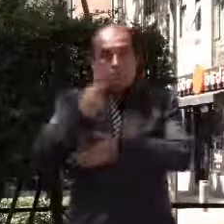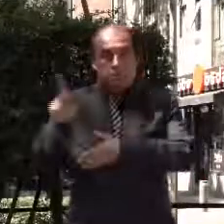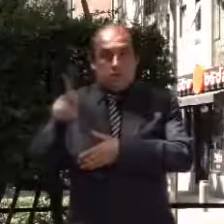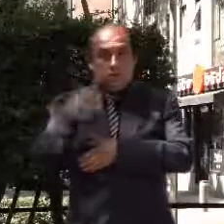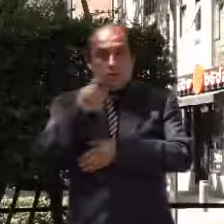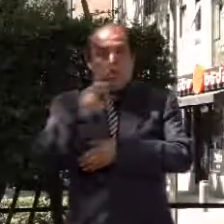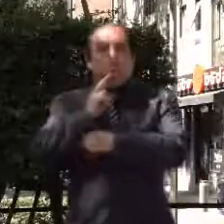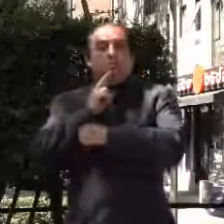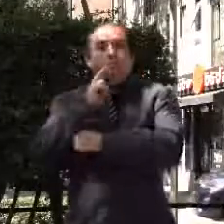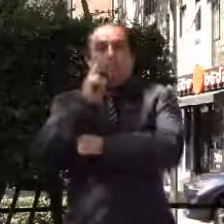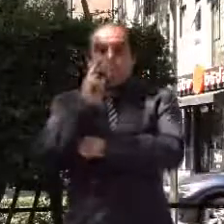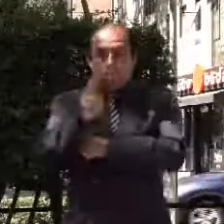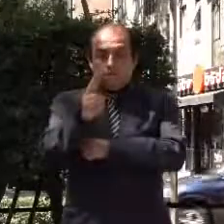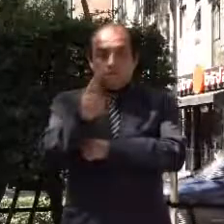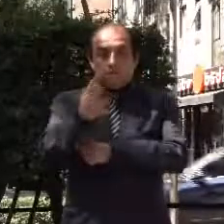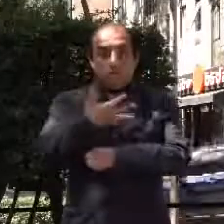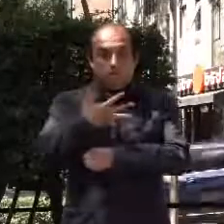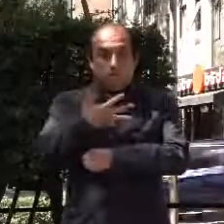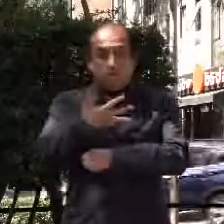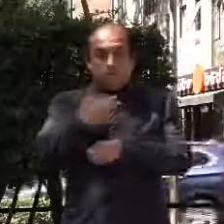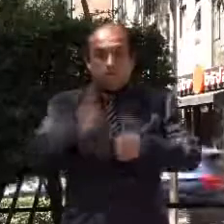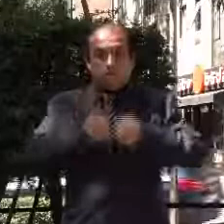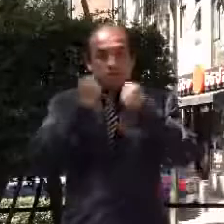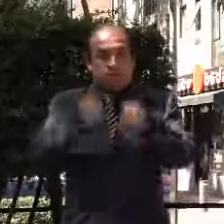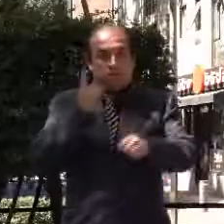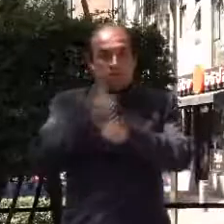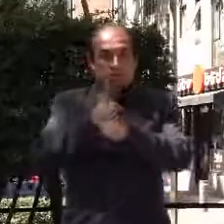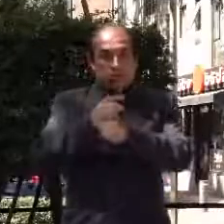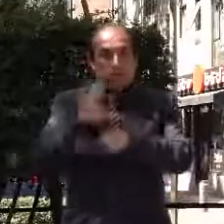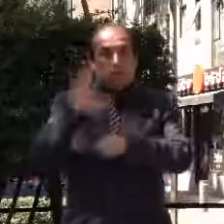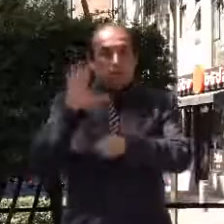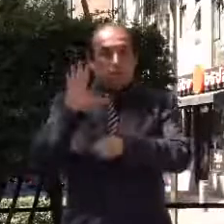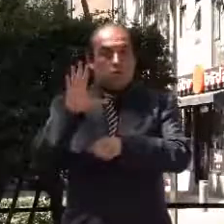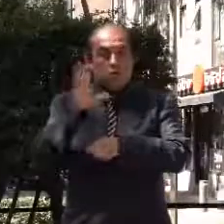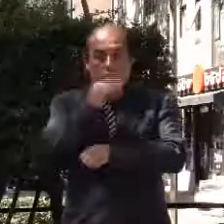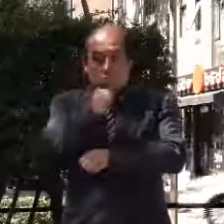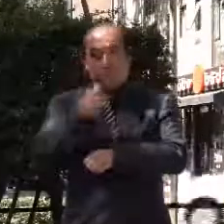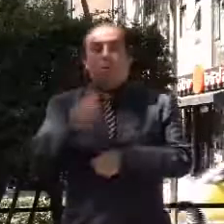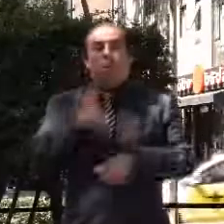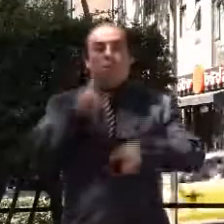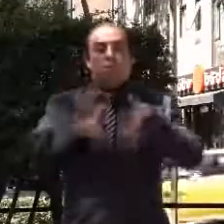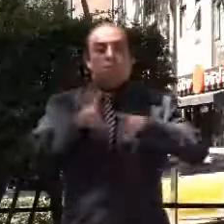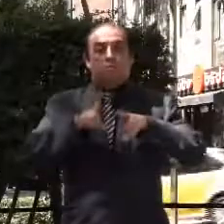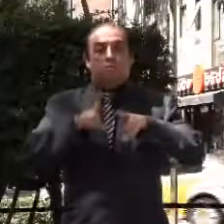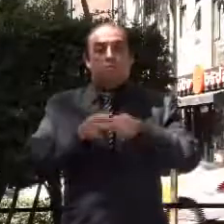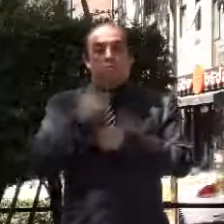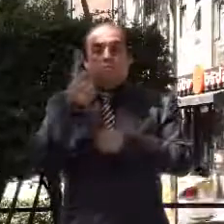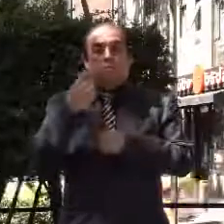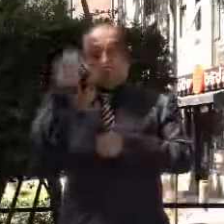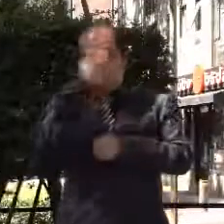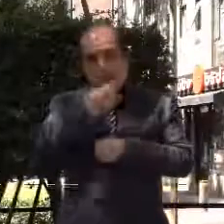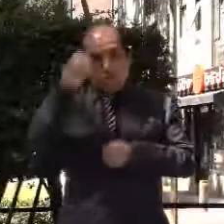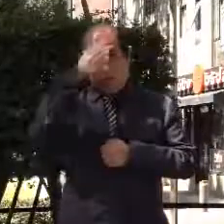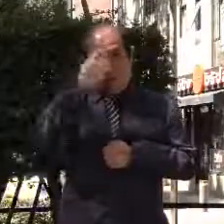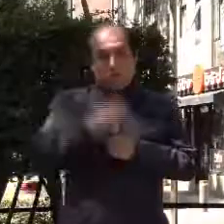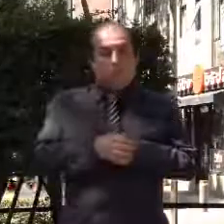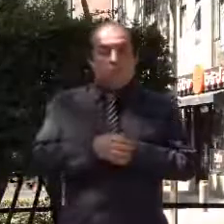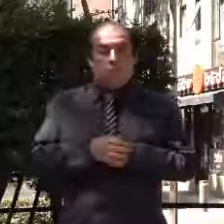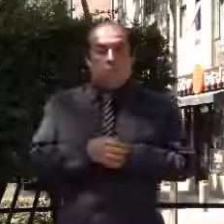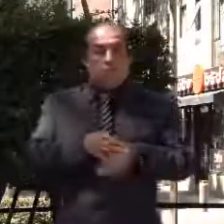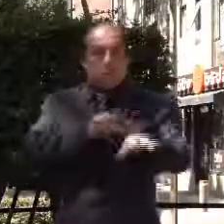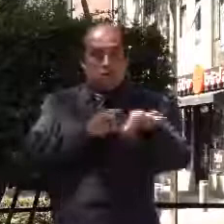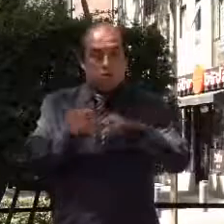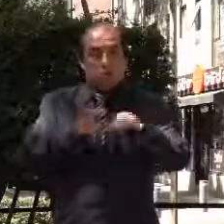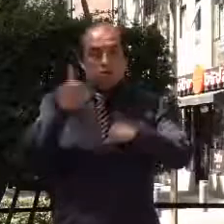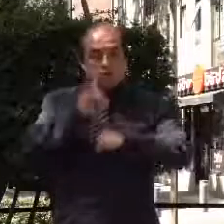de los resultados que tenemos en la seguridad, porque no podemos depender solamente de un examen, sino del trabajo cotidiano